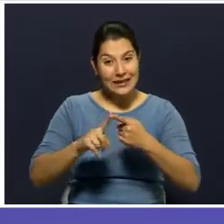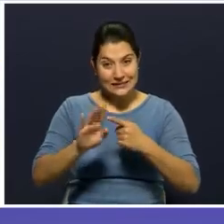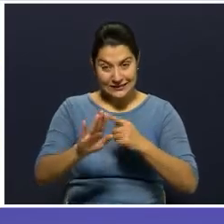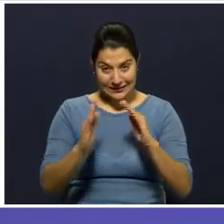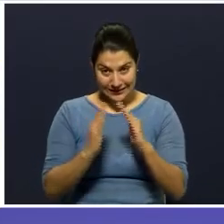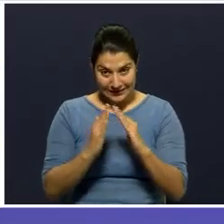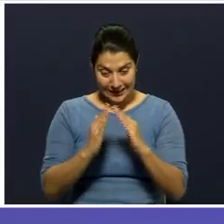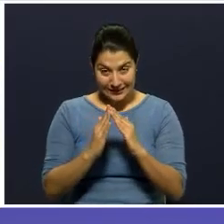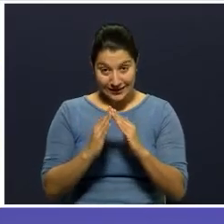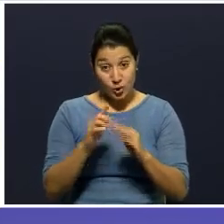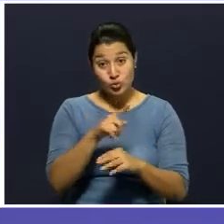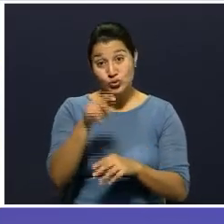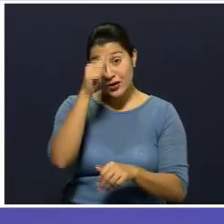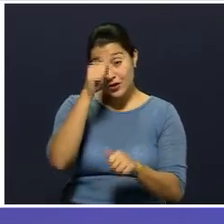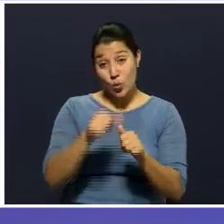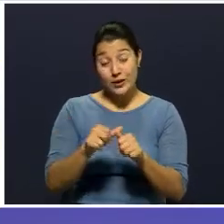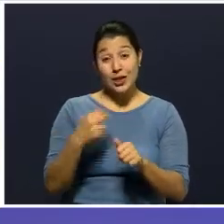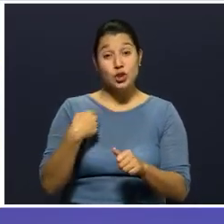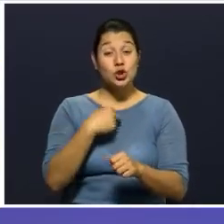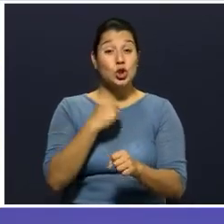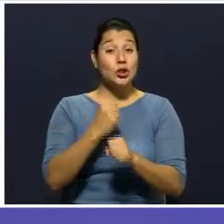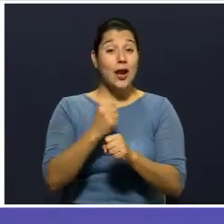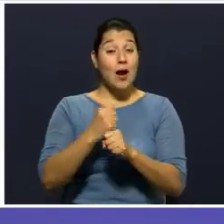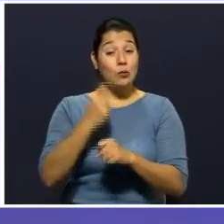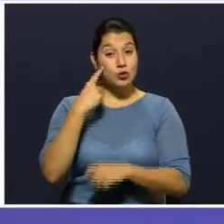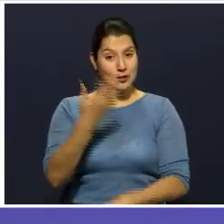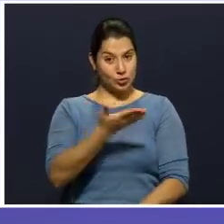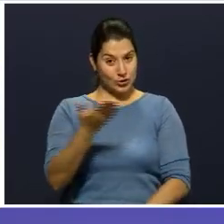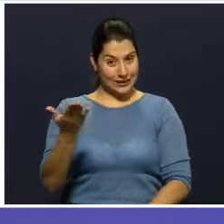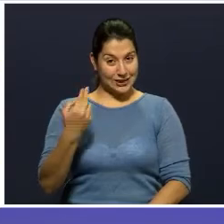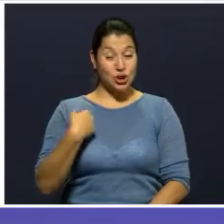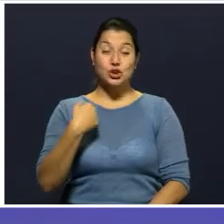hogares. Recuerden, trabajamos para